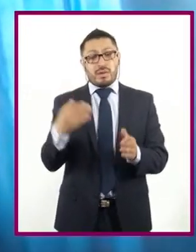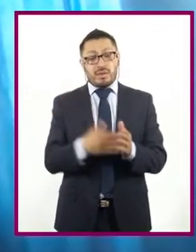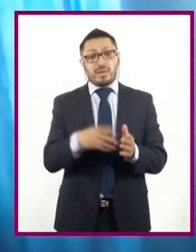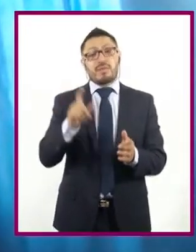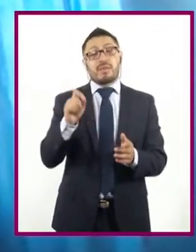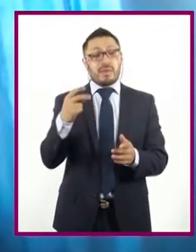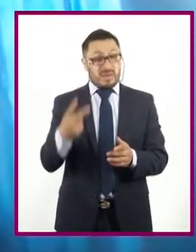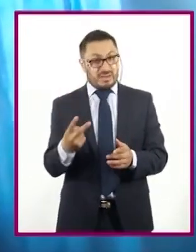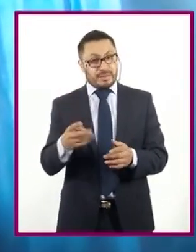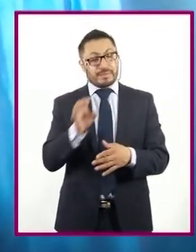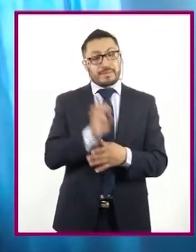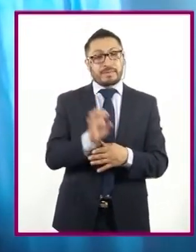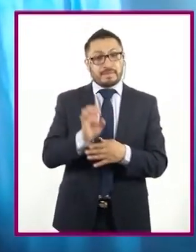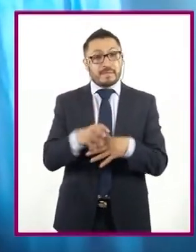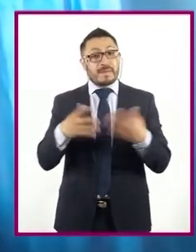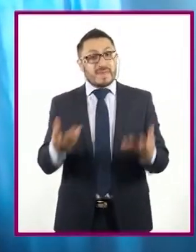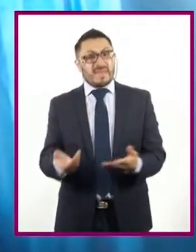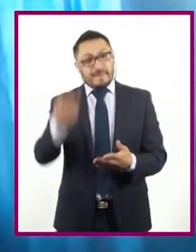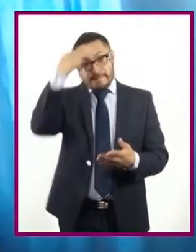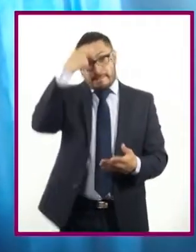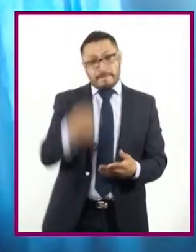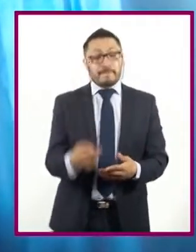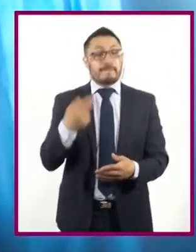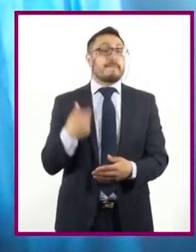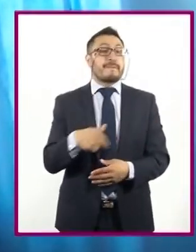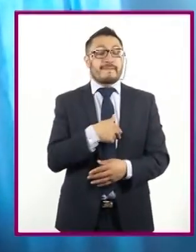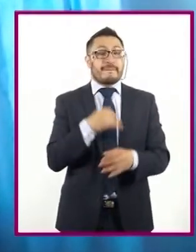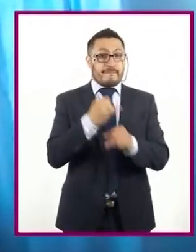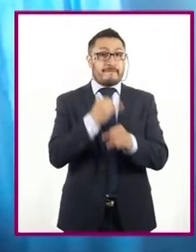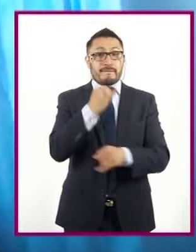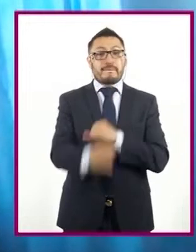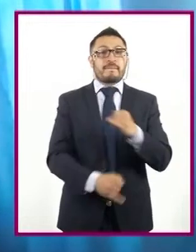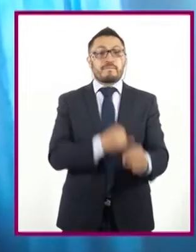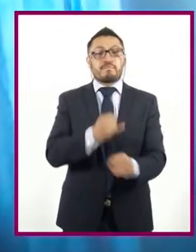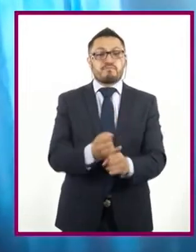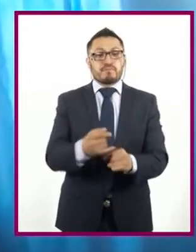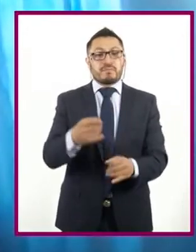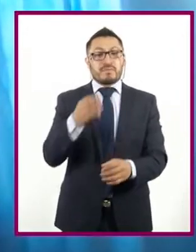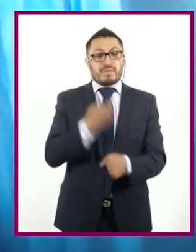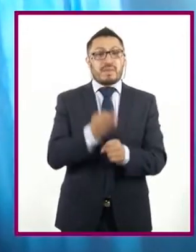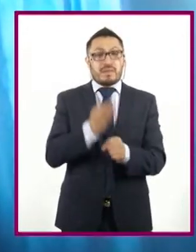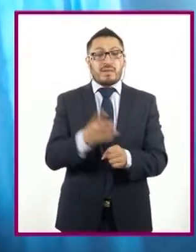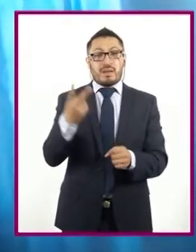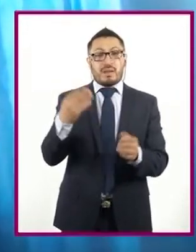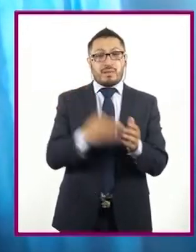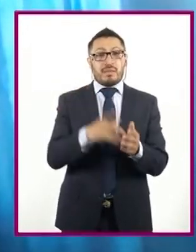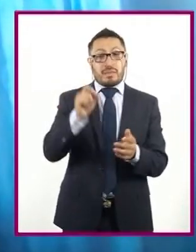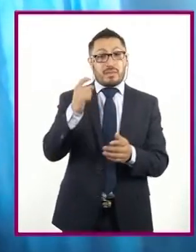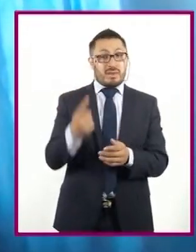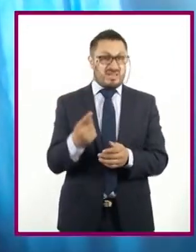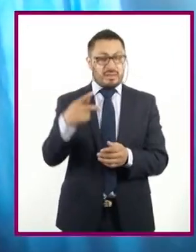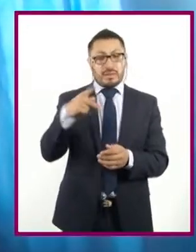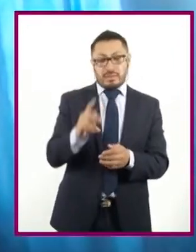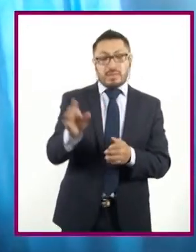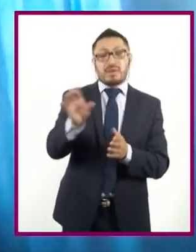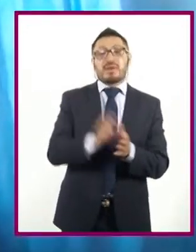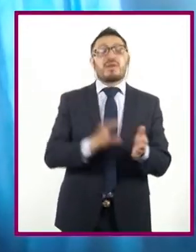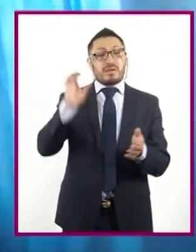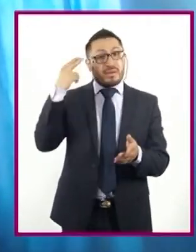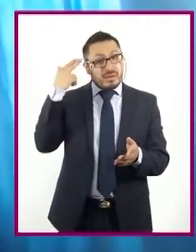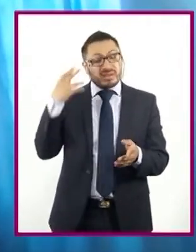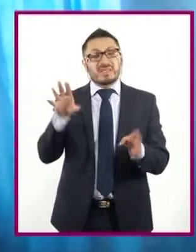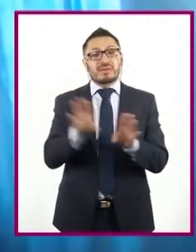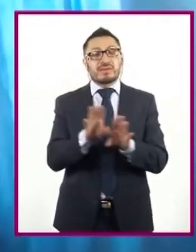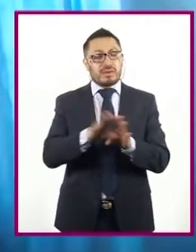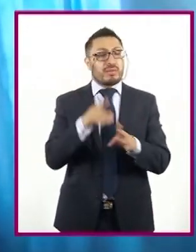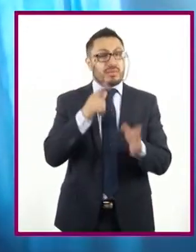2022. Entonces, para nosotros, a nivel internacional, estamos en 2021, pero el calendario chino nos marca